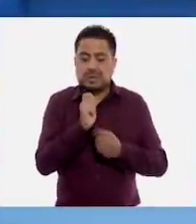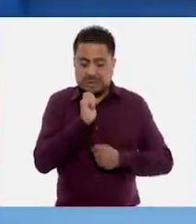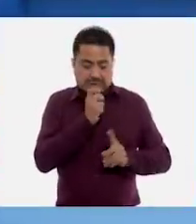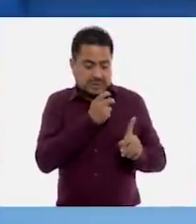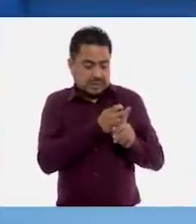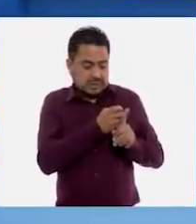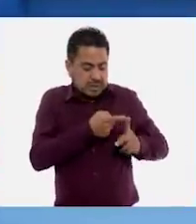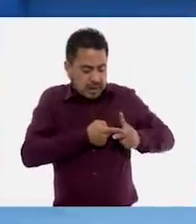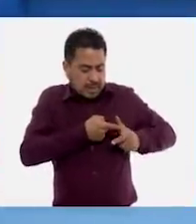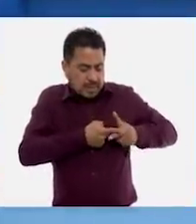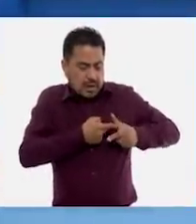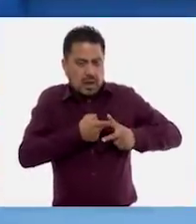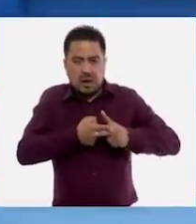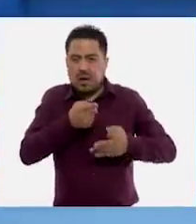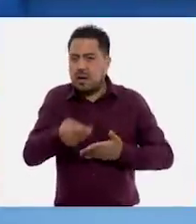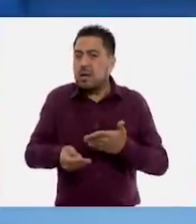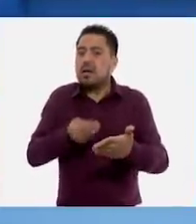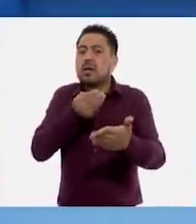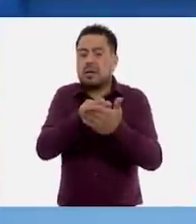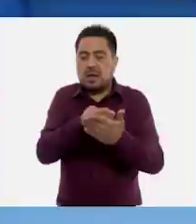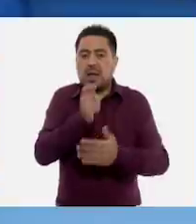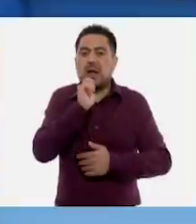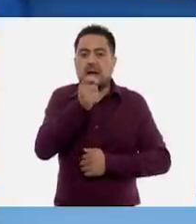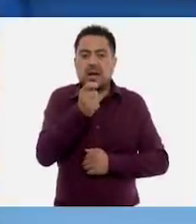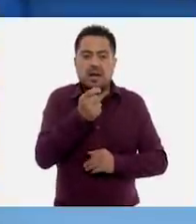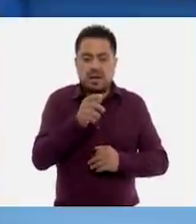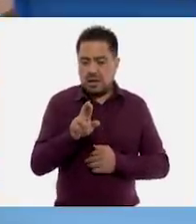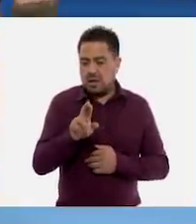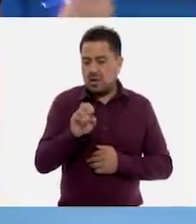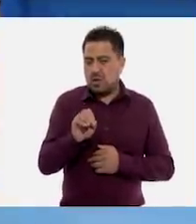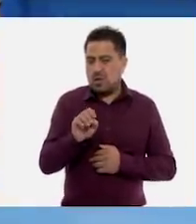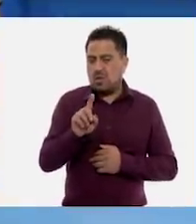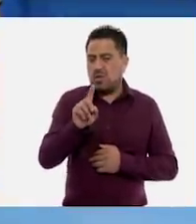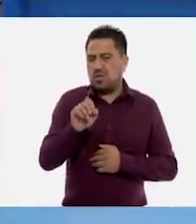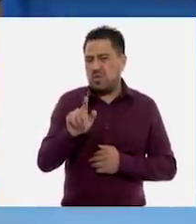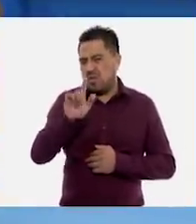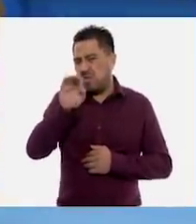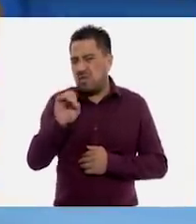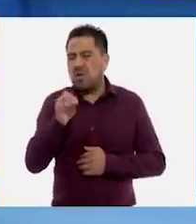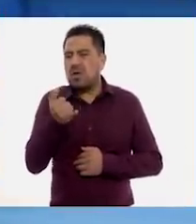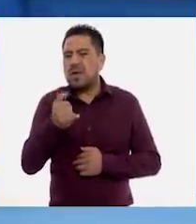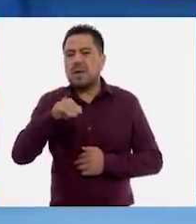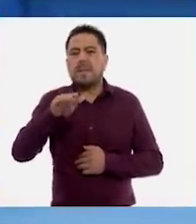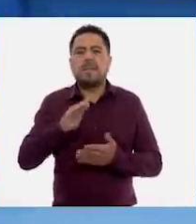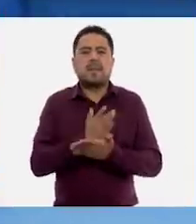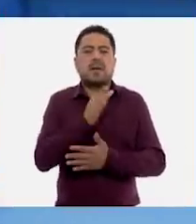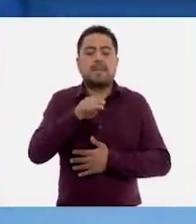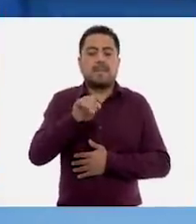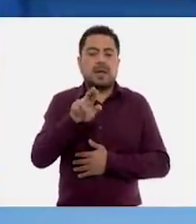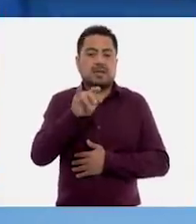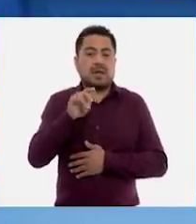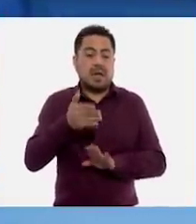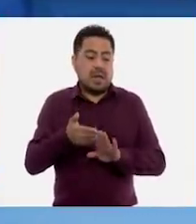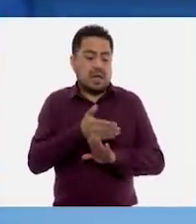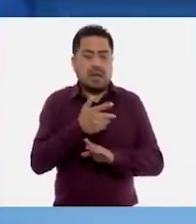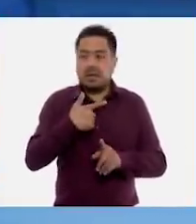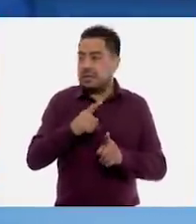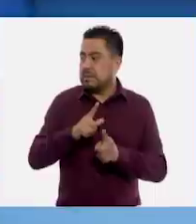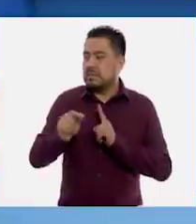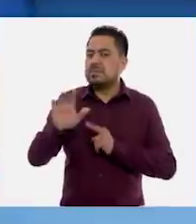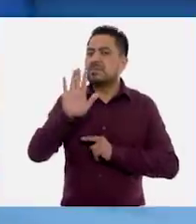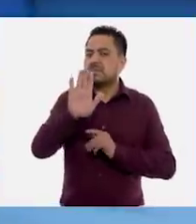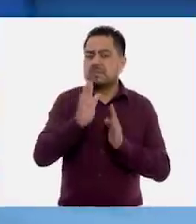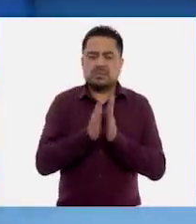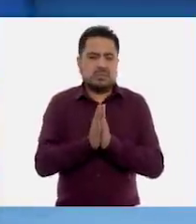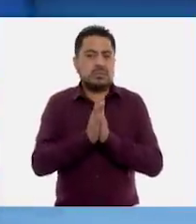estos problemas que se les presentaron a Rodolfo y a Marisela. Antes de irnos, les pido